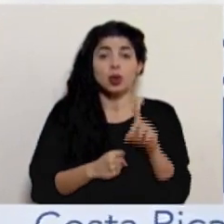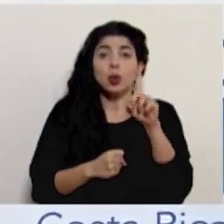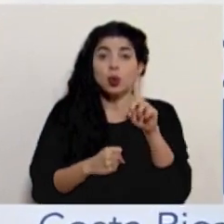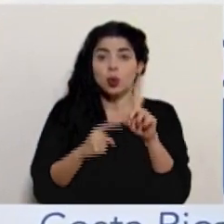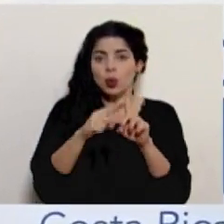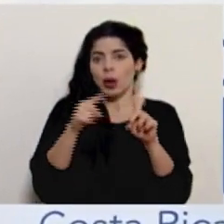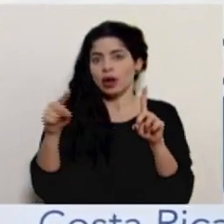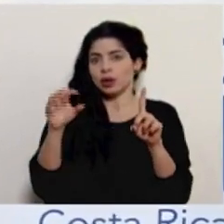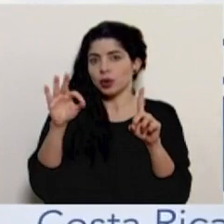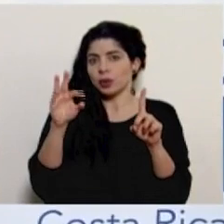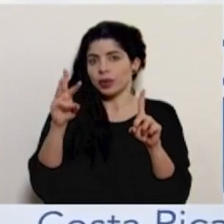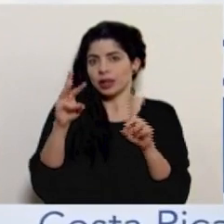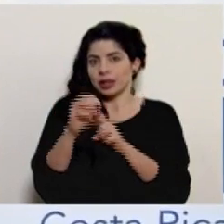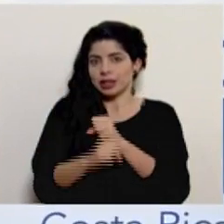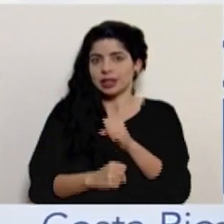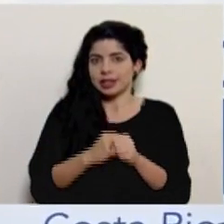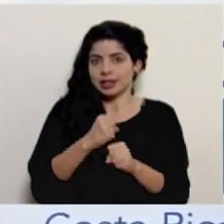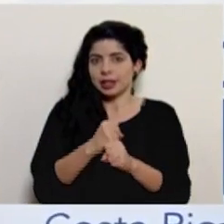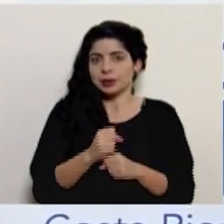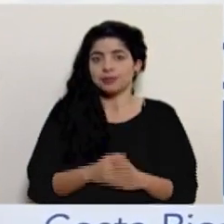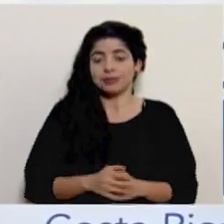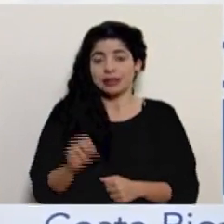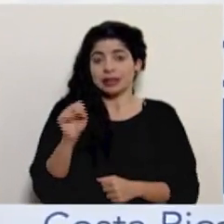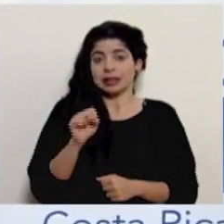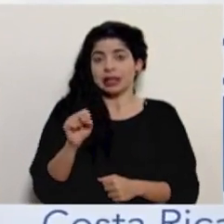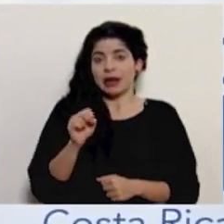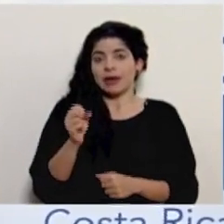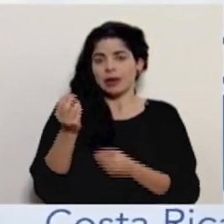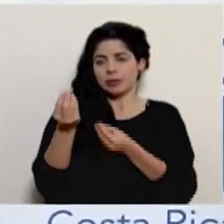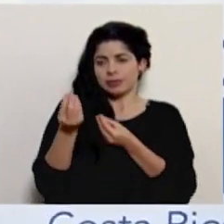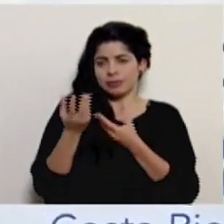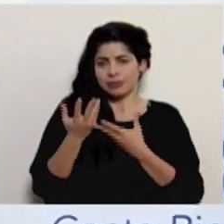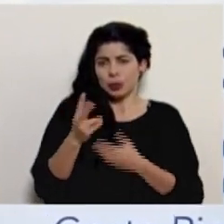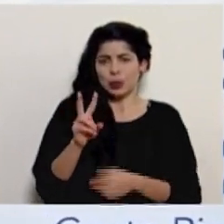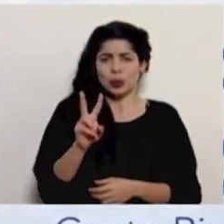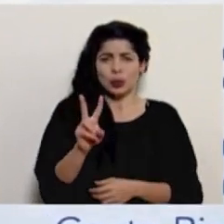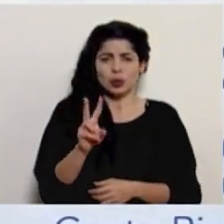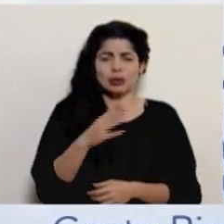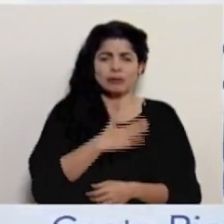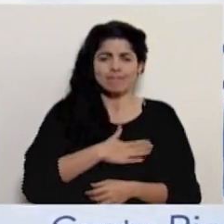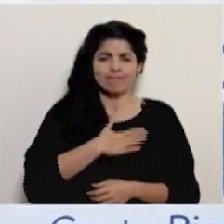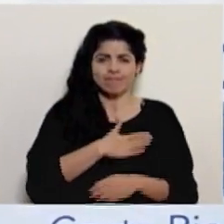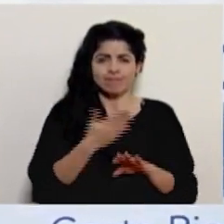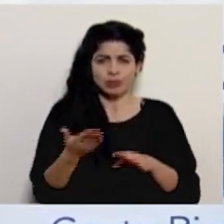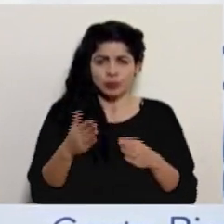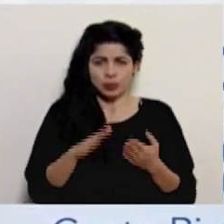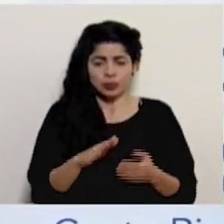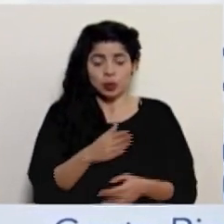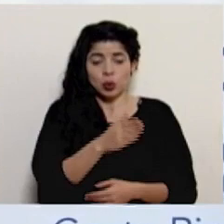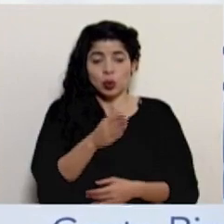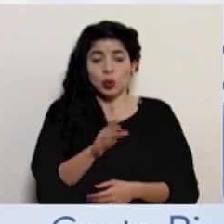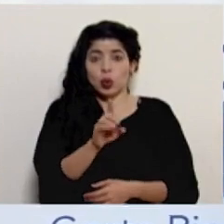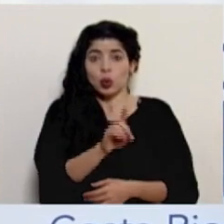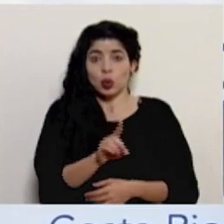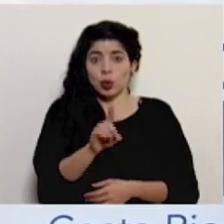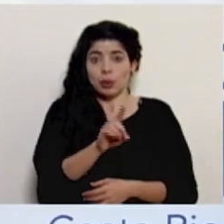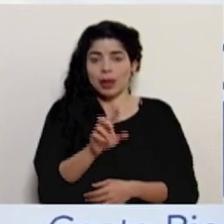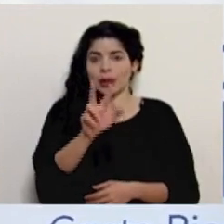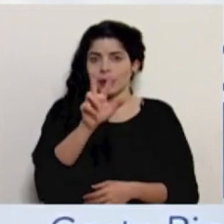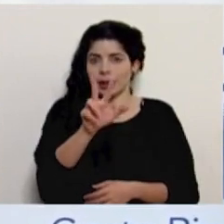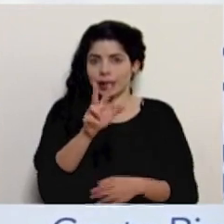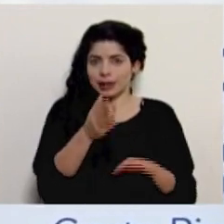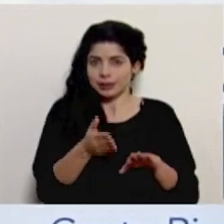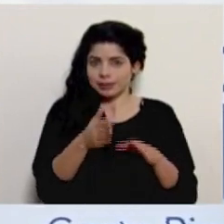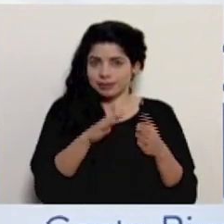a 96 años. El sábado se reportaron 2 lamentables fallecimientos. El domingo se contabilizaron